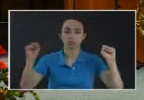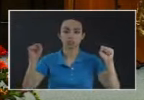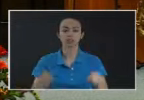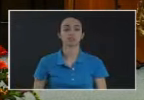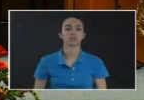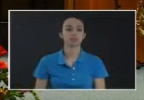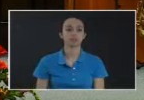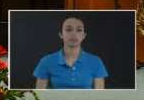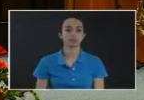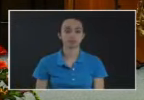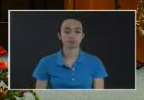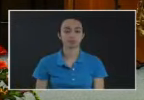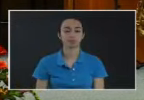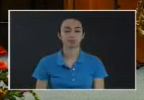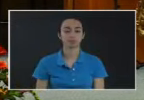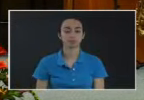Sí quiero, mis.